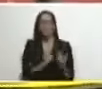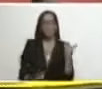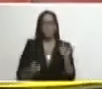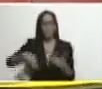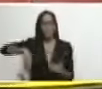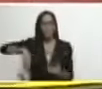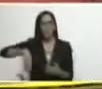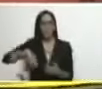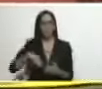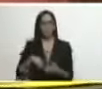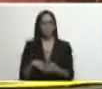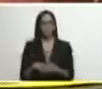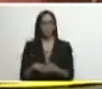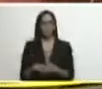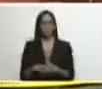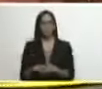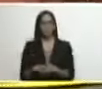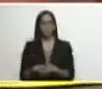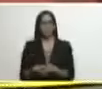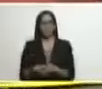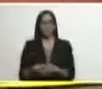Guyana.